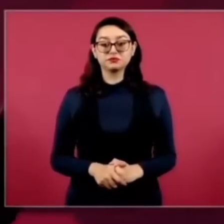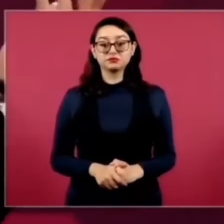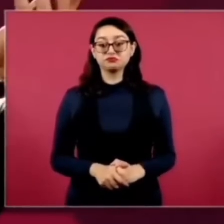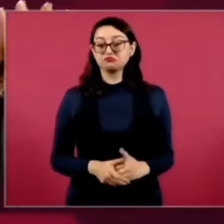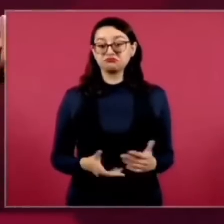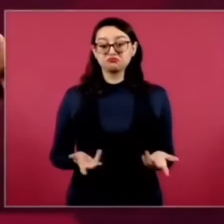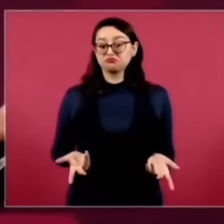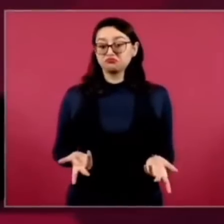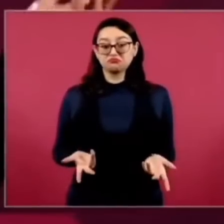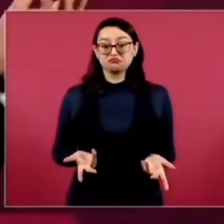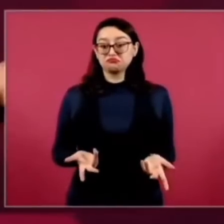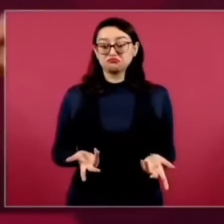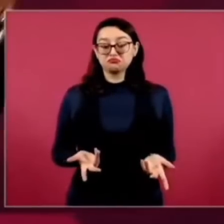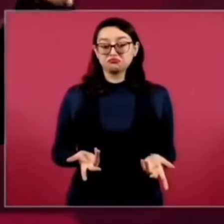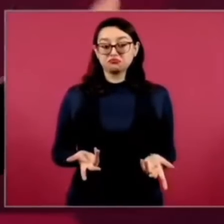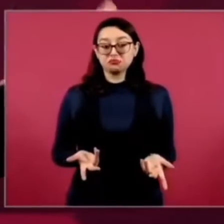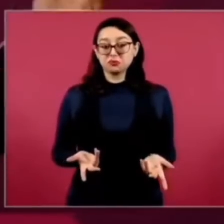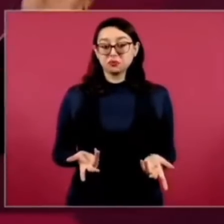No, porque no depende de mí.